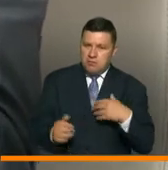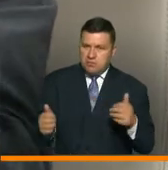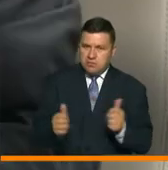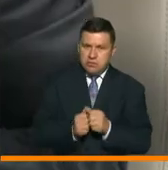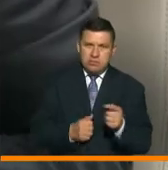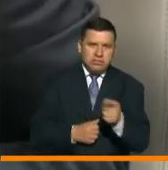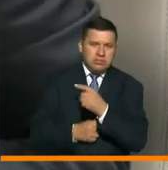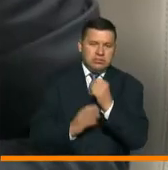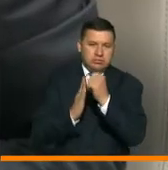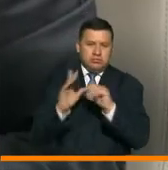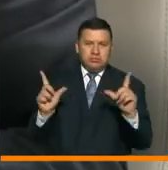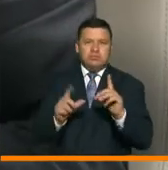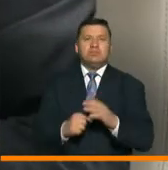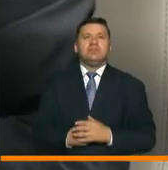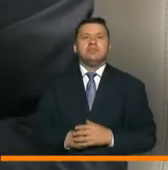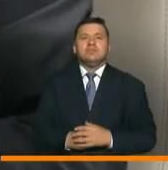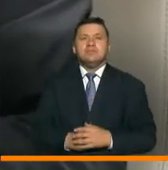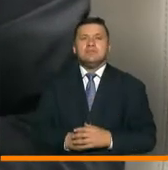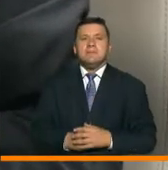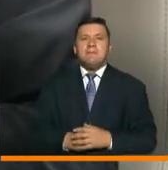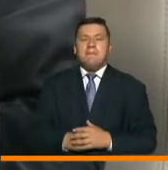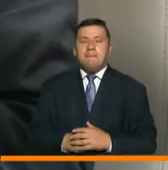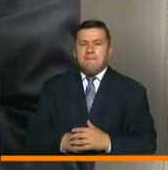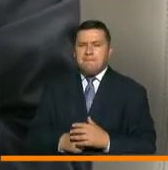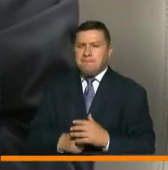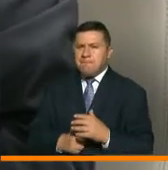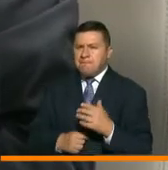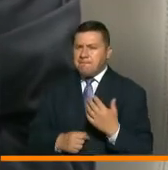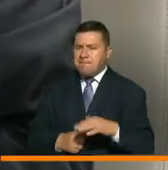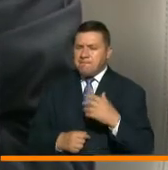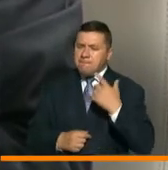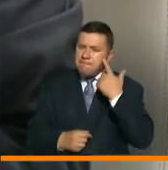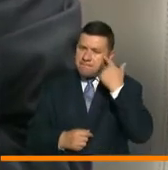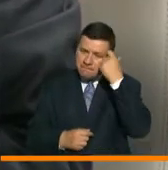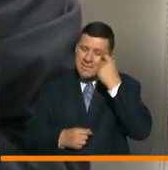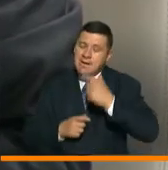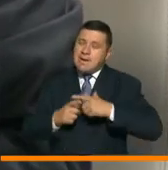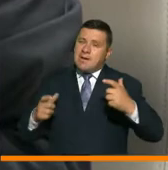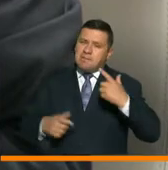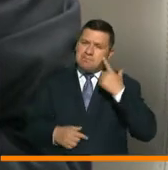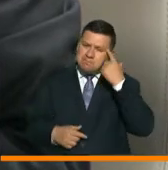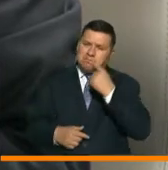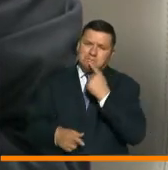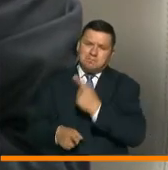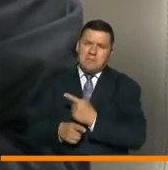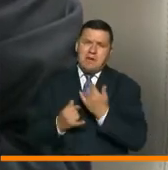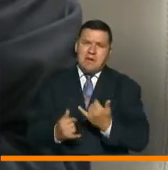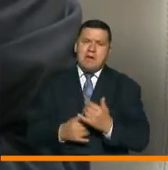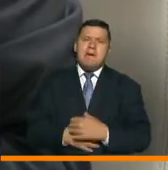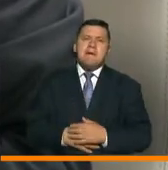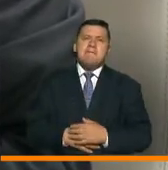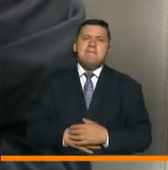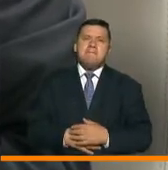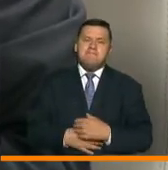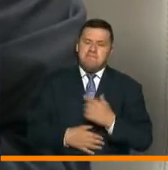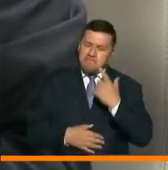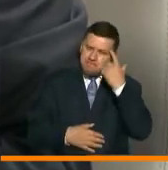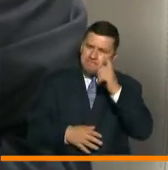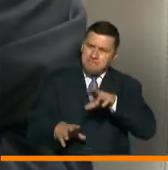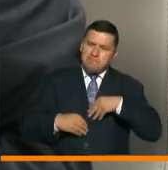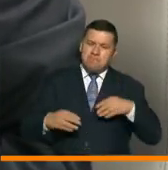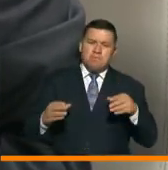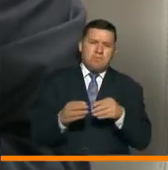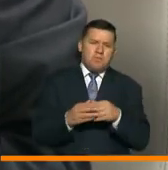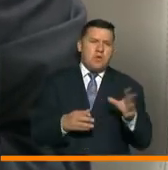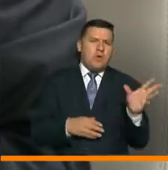con usted en este programa. Pues esto ha sido un reto muy grande y, como usted lo decía hace un momento, un reto de